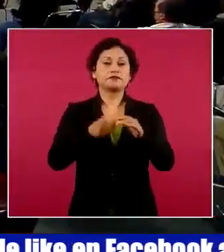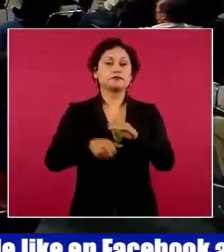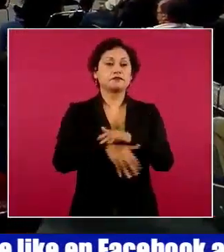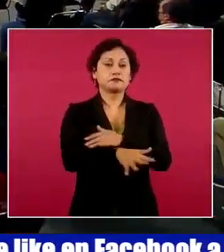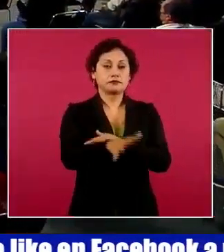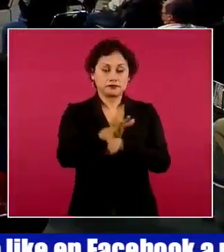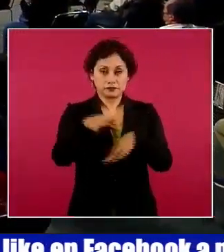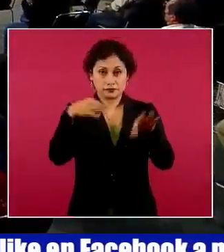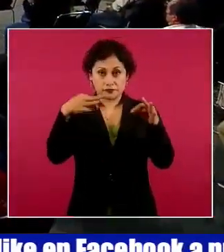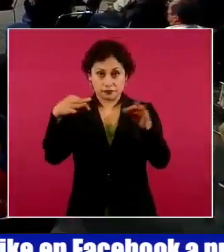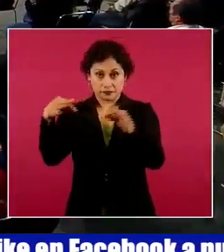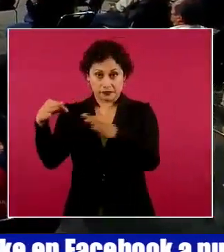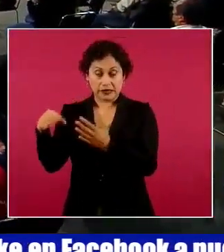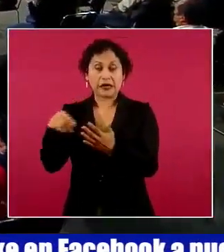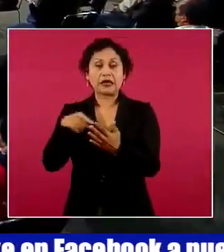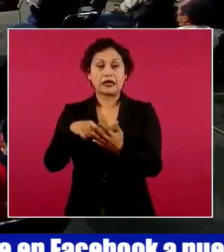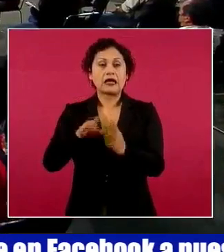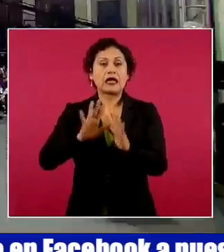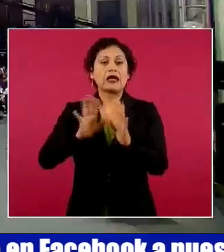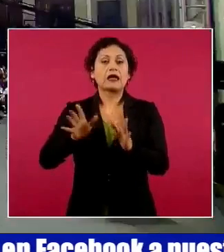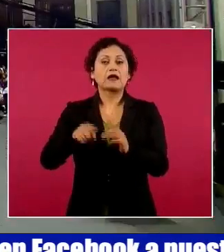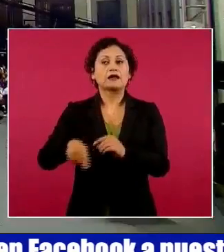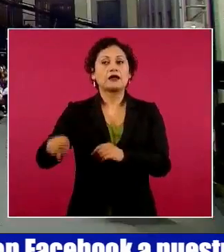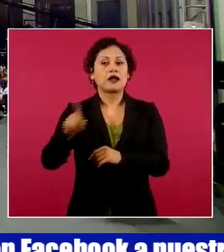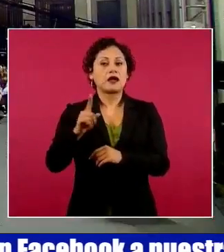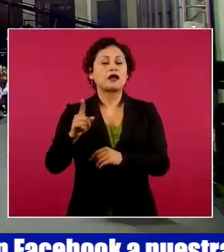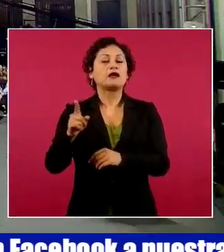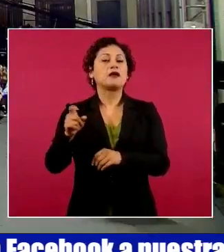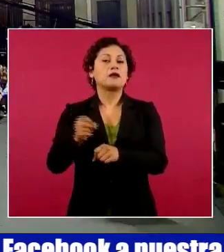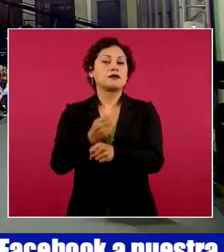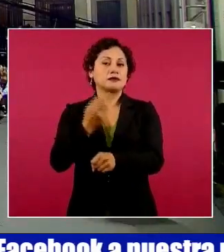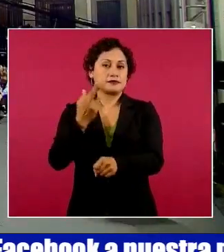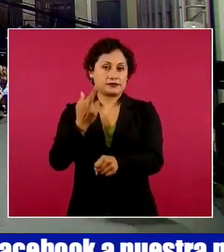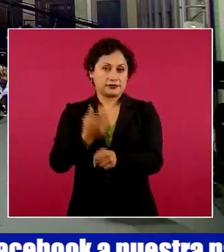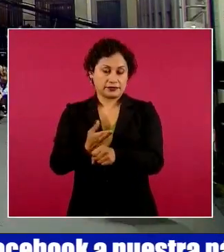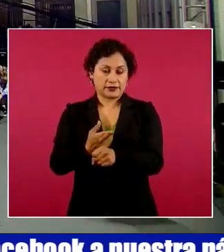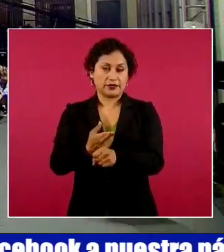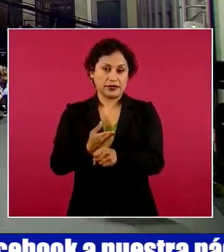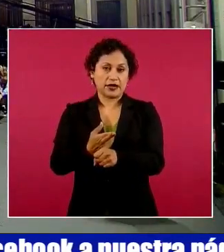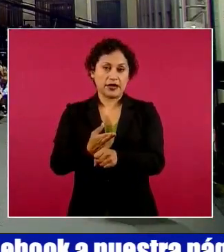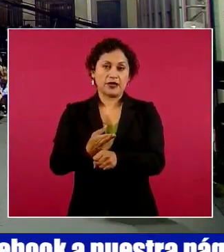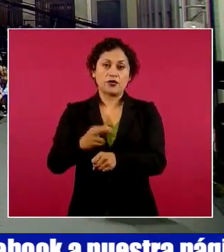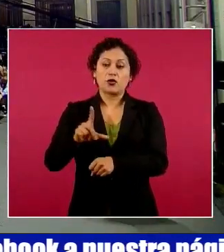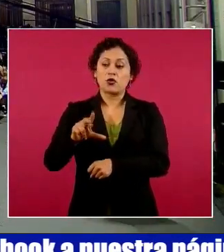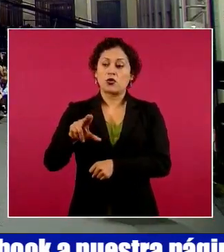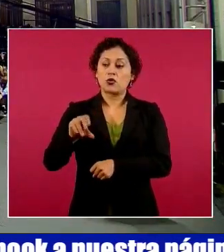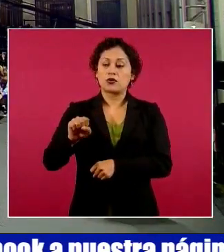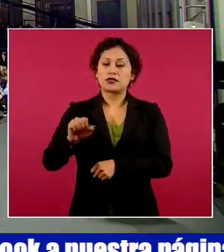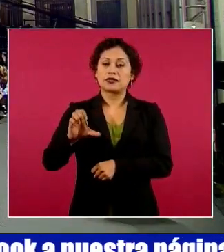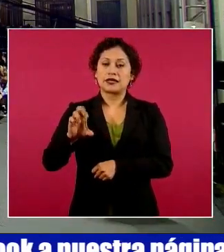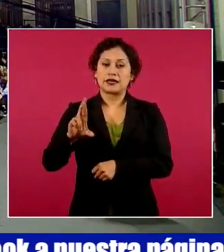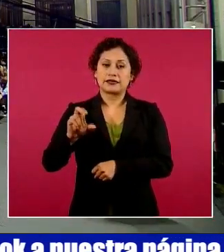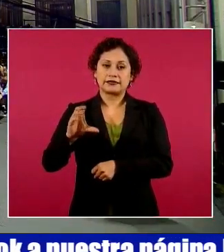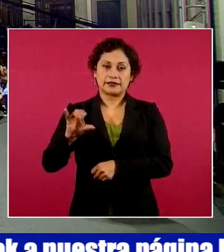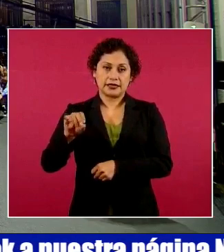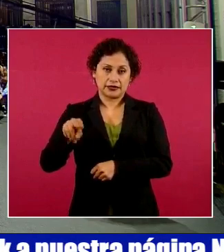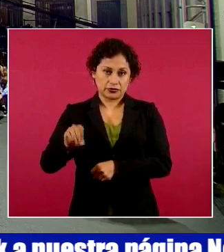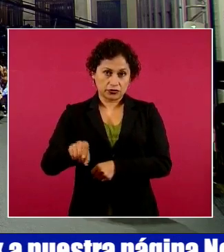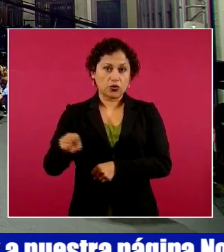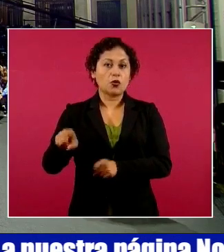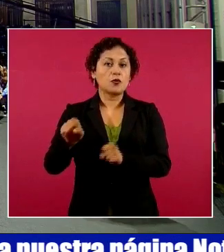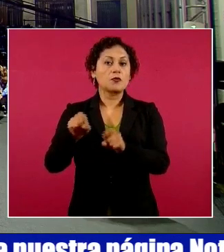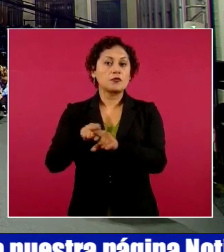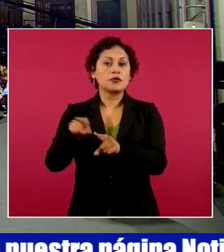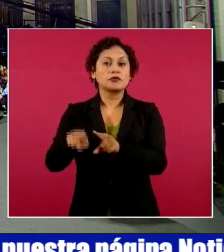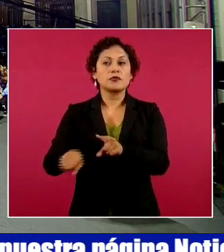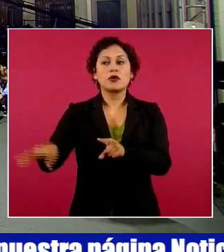la reportera que oficialmente el contrato no se dio a conocer y se ocultó. Le preguntó si le va a preguntar a la Sedena de ese contrato. El presidente le